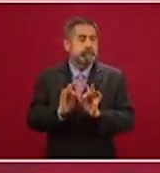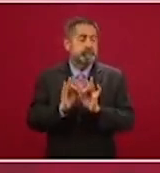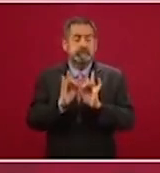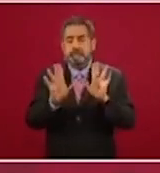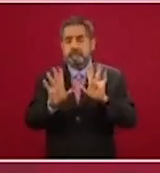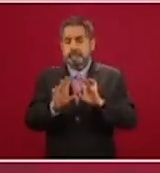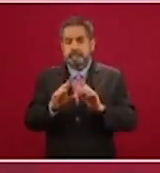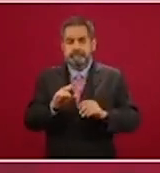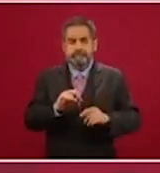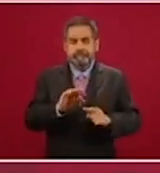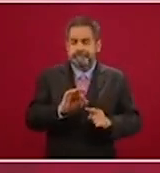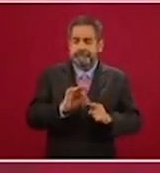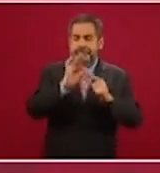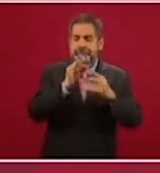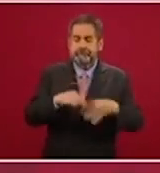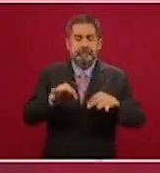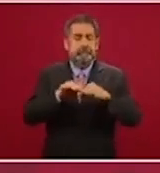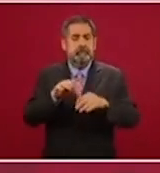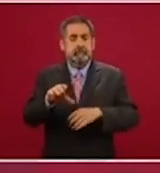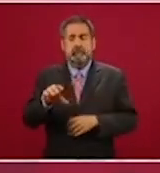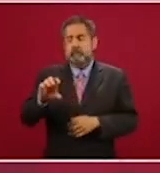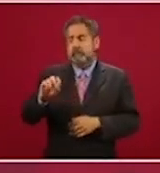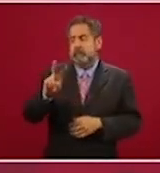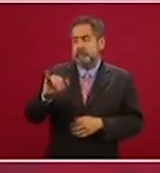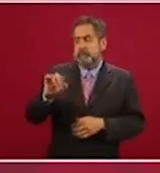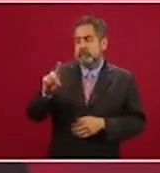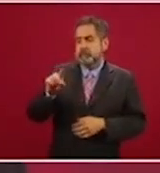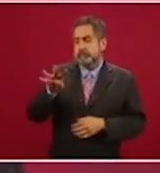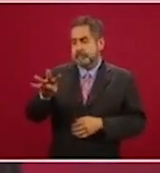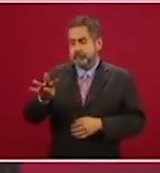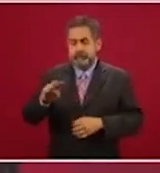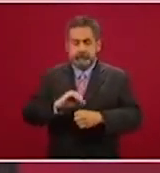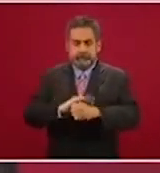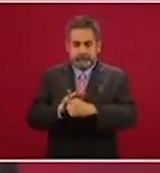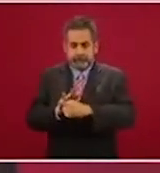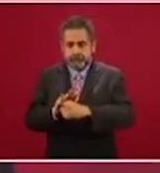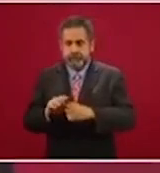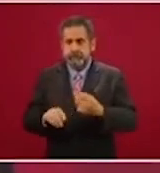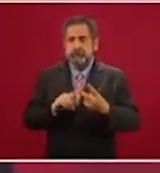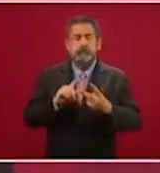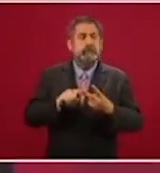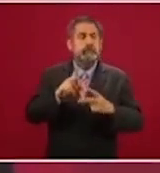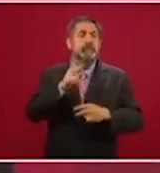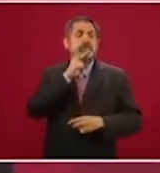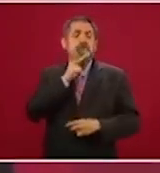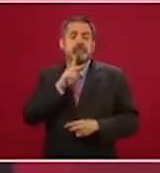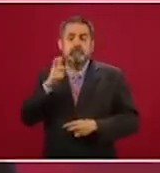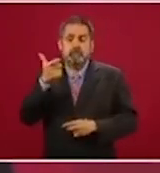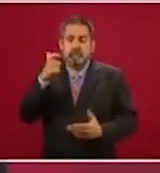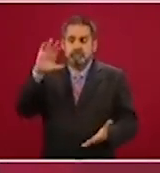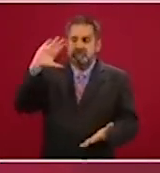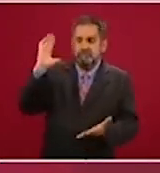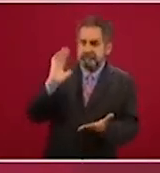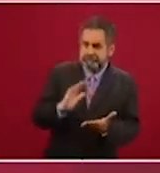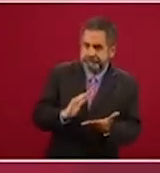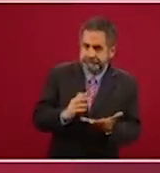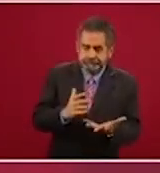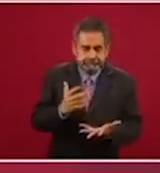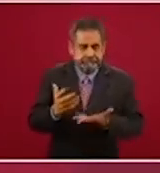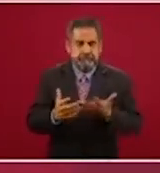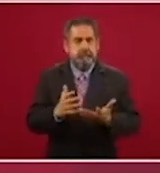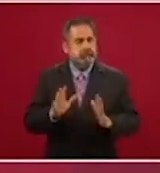coronavirus, por la caída en el precio del petróleo, que tengamos